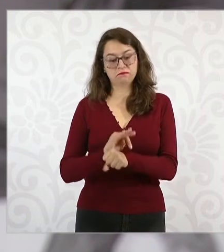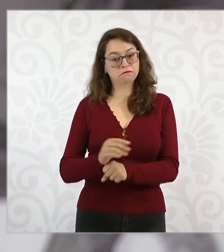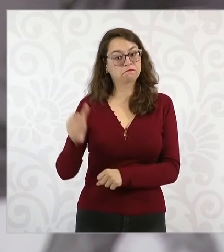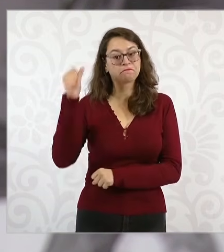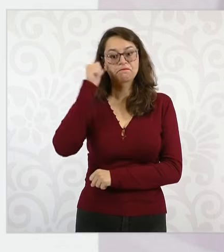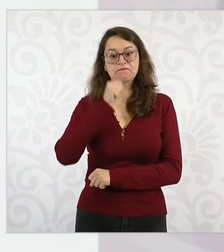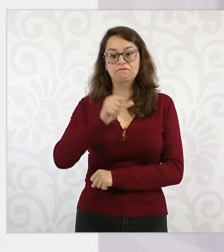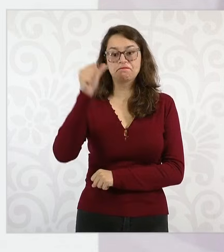y